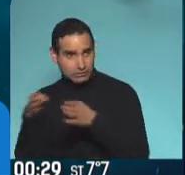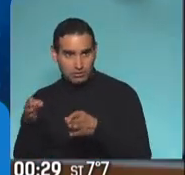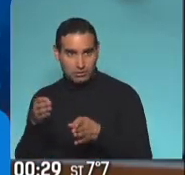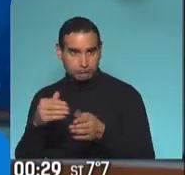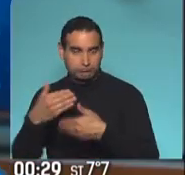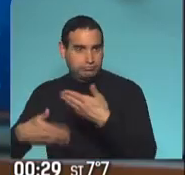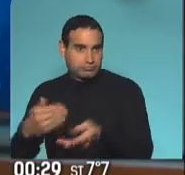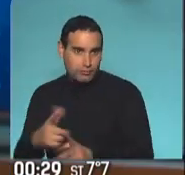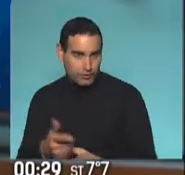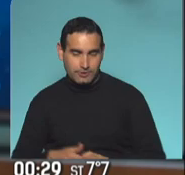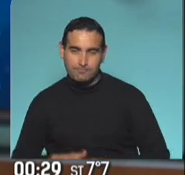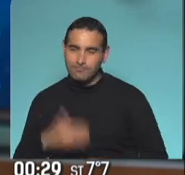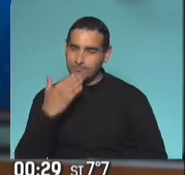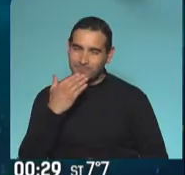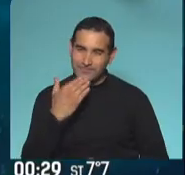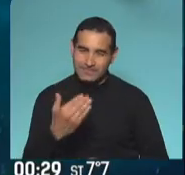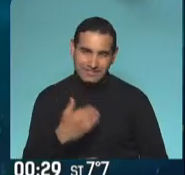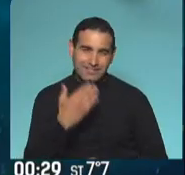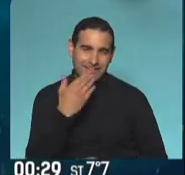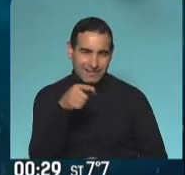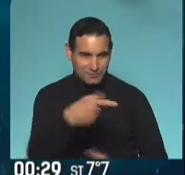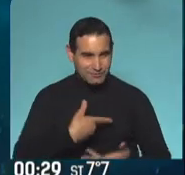crecimiento muchas gracias muchas gracias